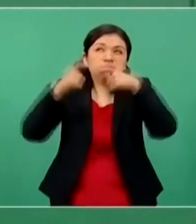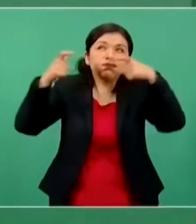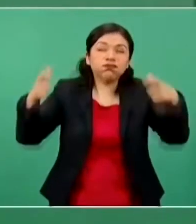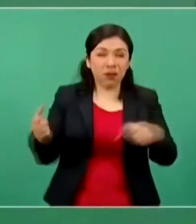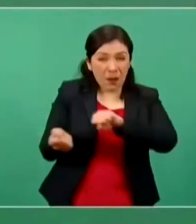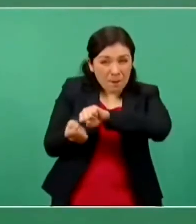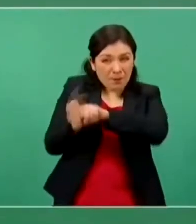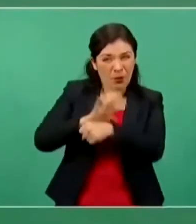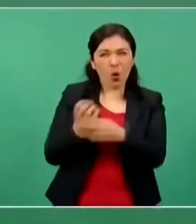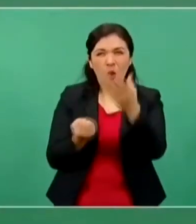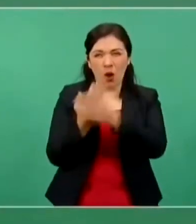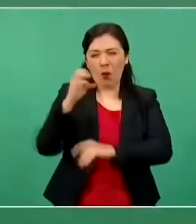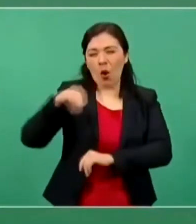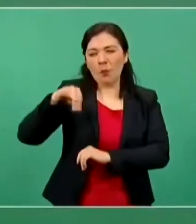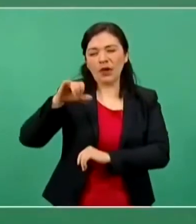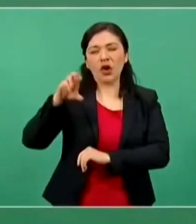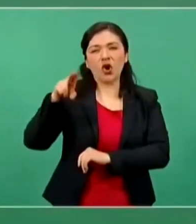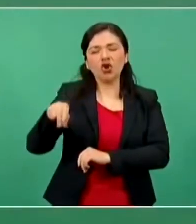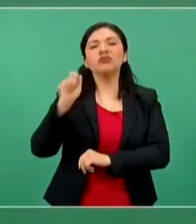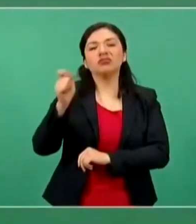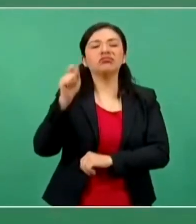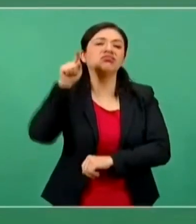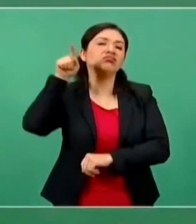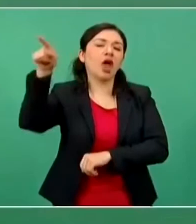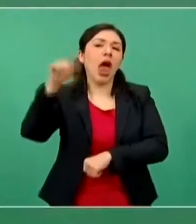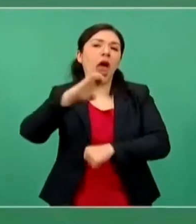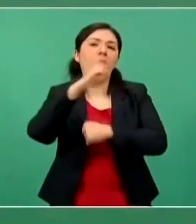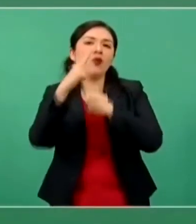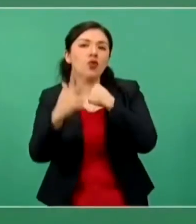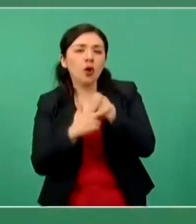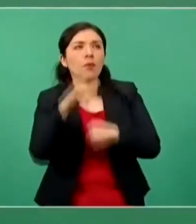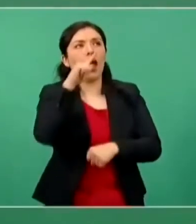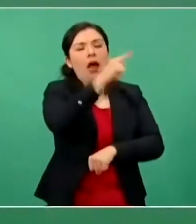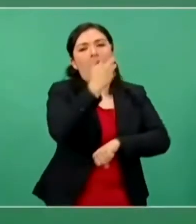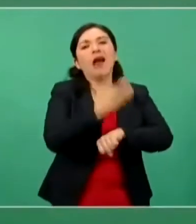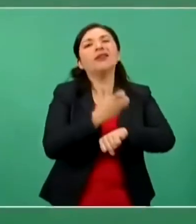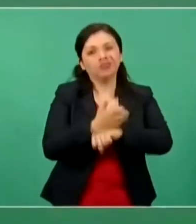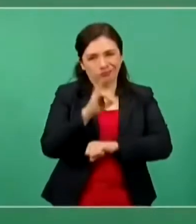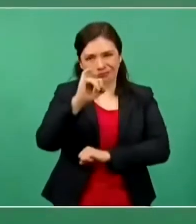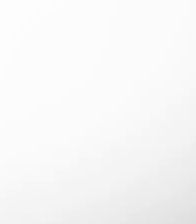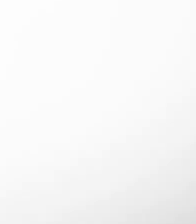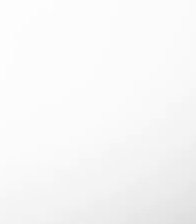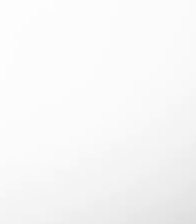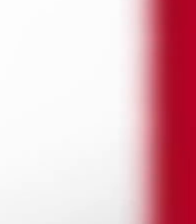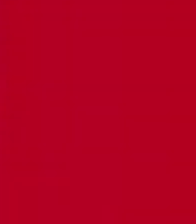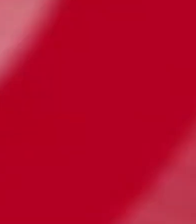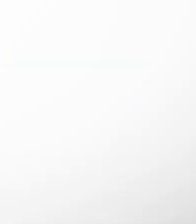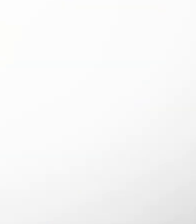Estados Unidos, pero aquí poca, sin embargo, sí hay.